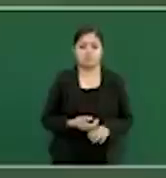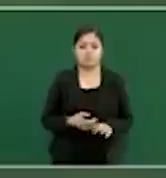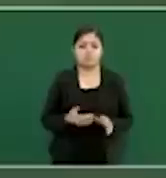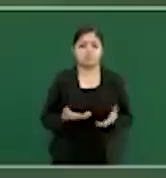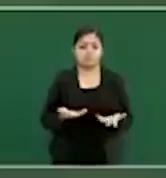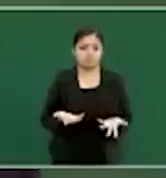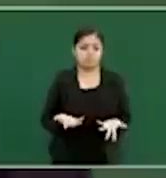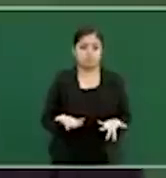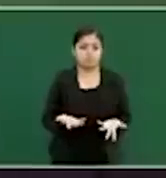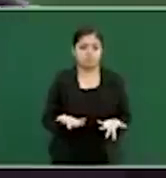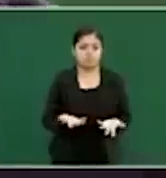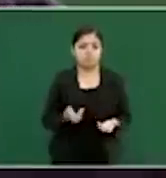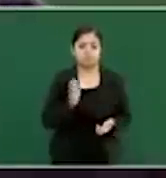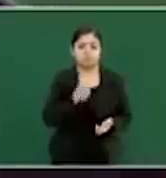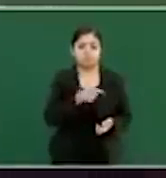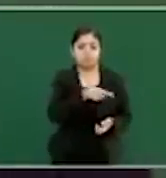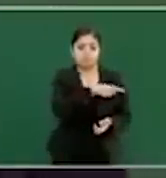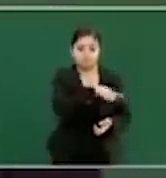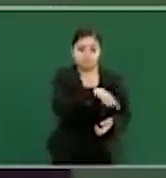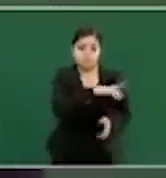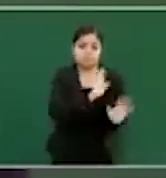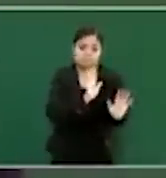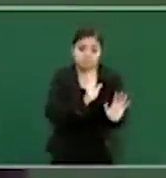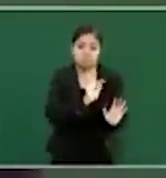merece el beneficio de la duda,